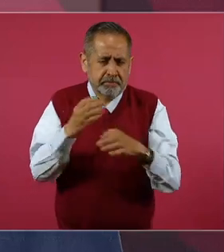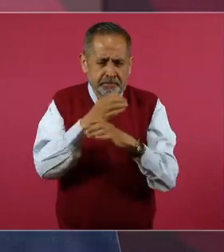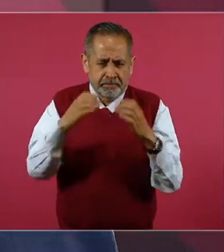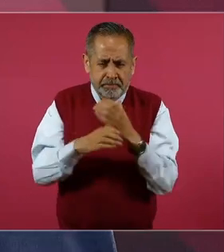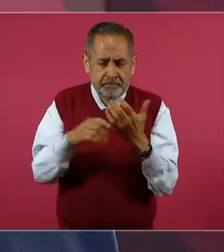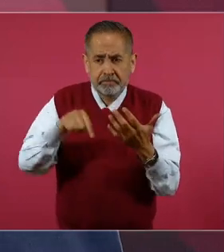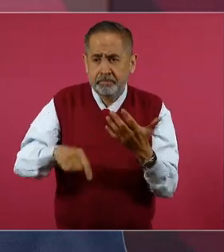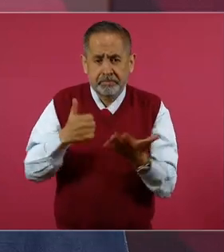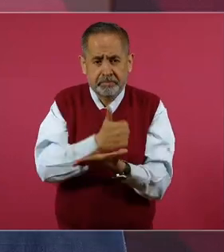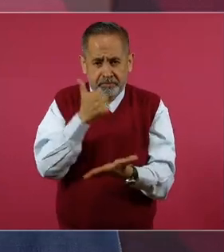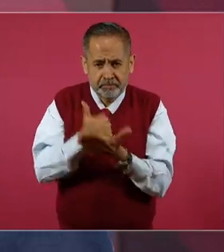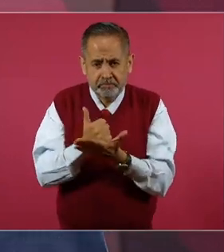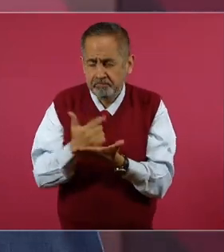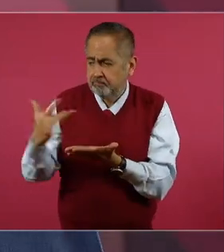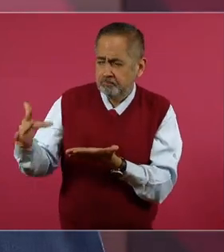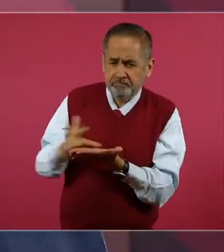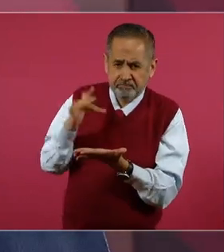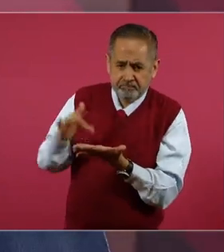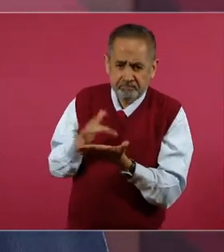en la ciudad, con el apoyo